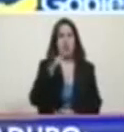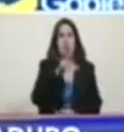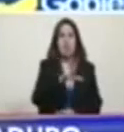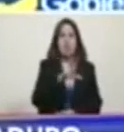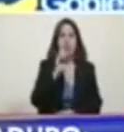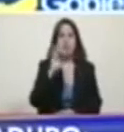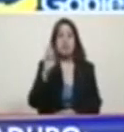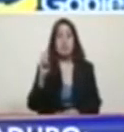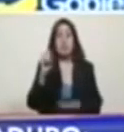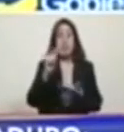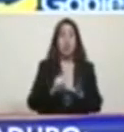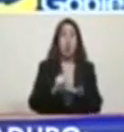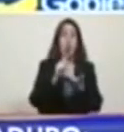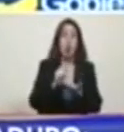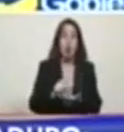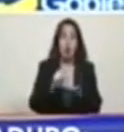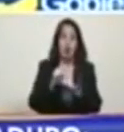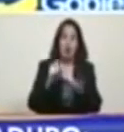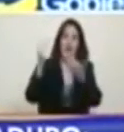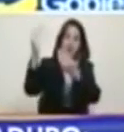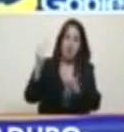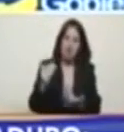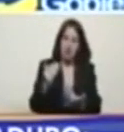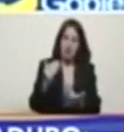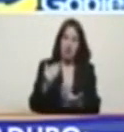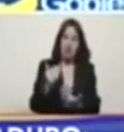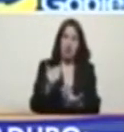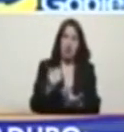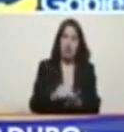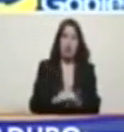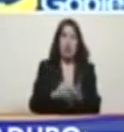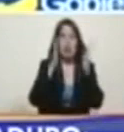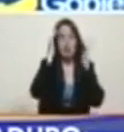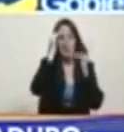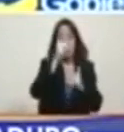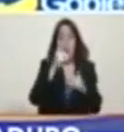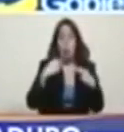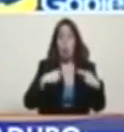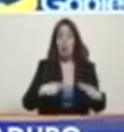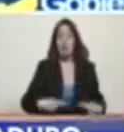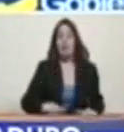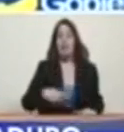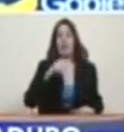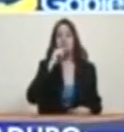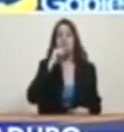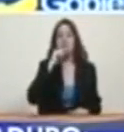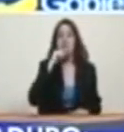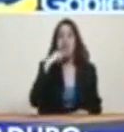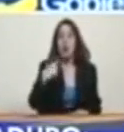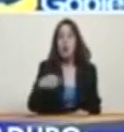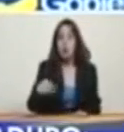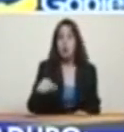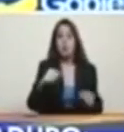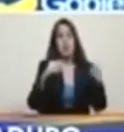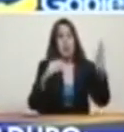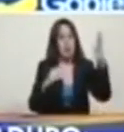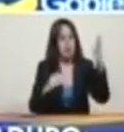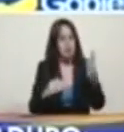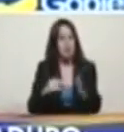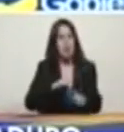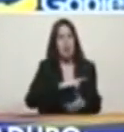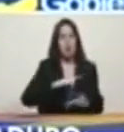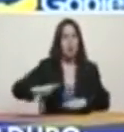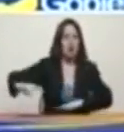300 toneladas de ayuda y asistencia humanitaria de Rusia legalmente llegan por el aeropuerto de